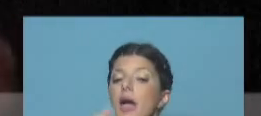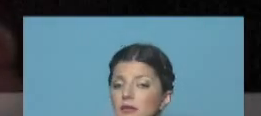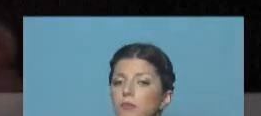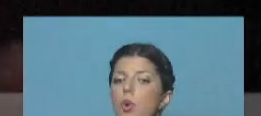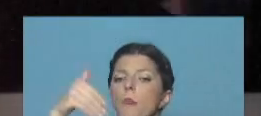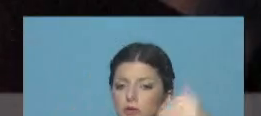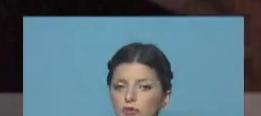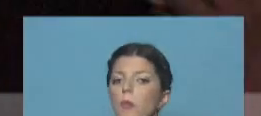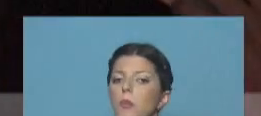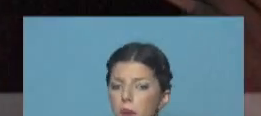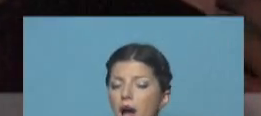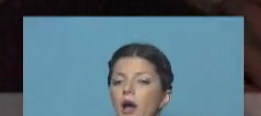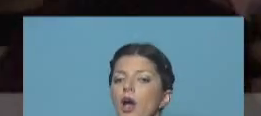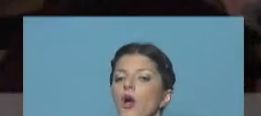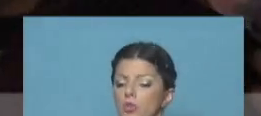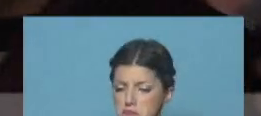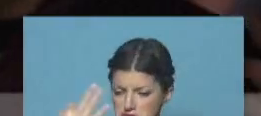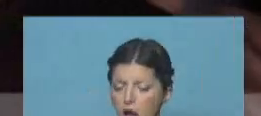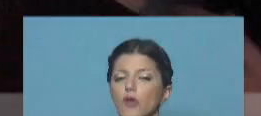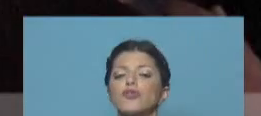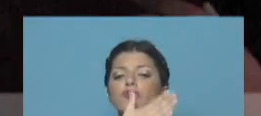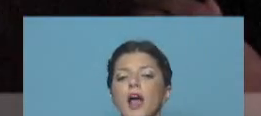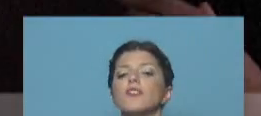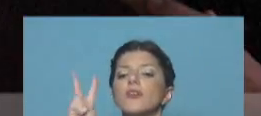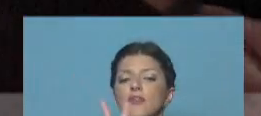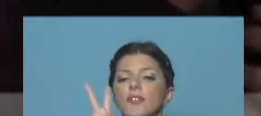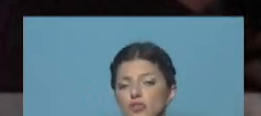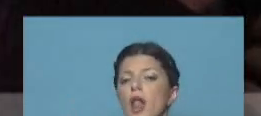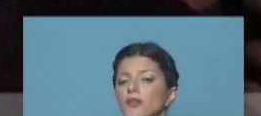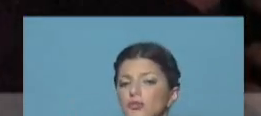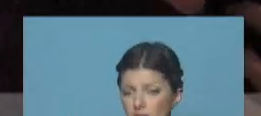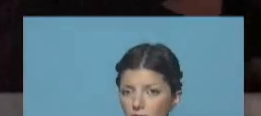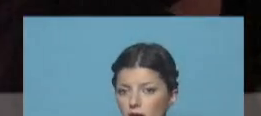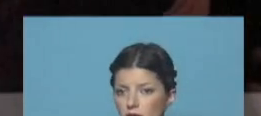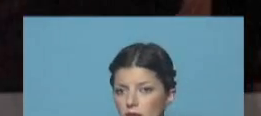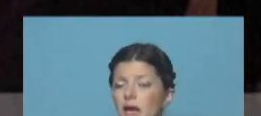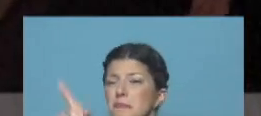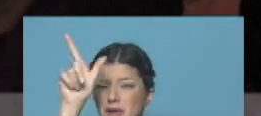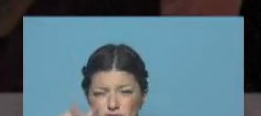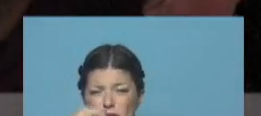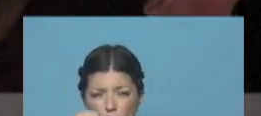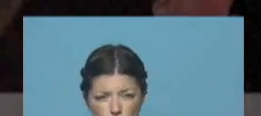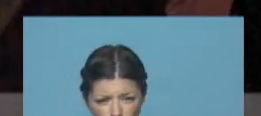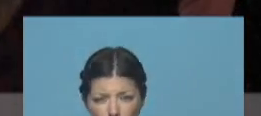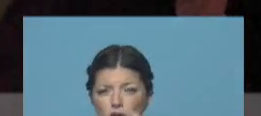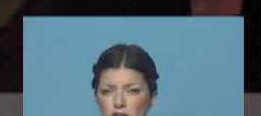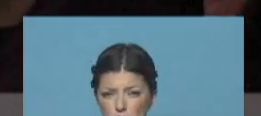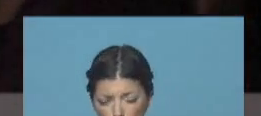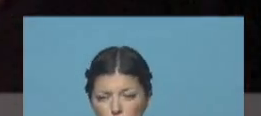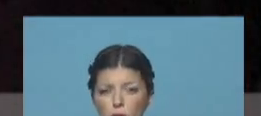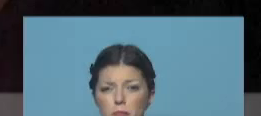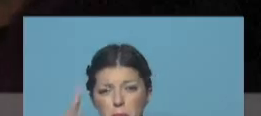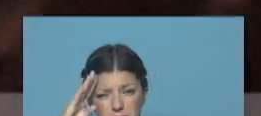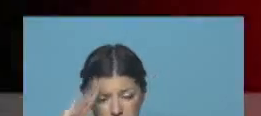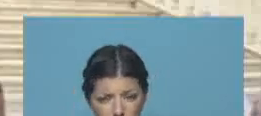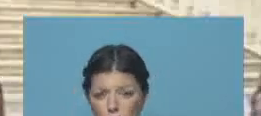con dignidad. Estaremos en la calle defendiendo al pueblo para que esos narcotraficantes y esos grupos paramilitares no